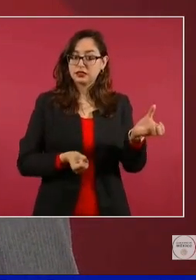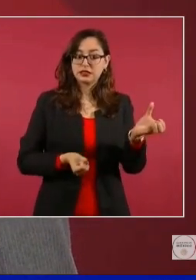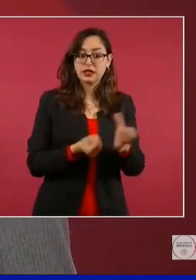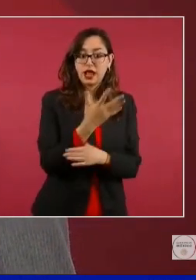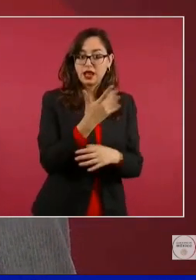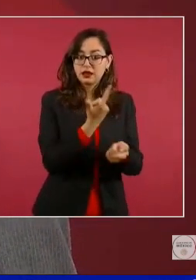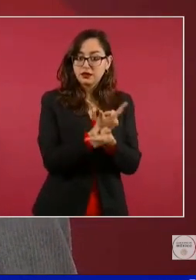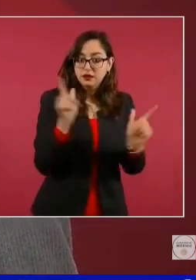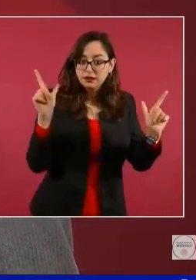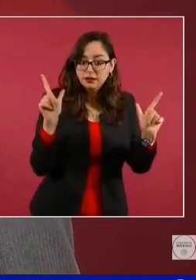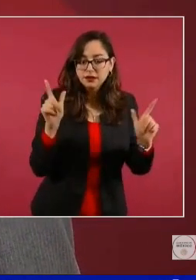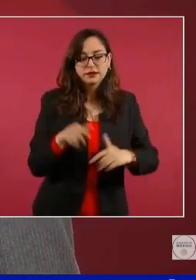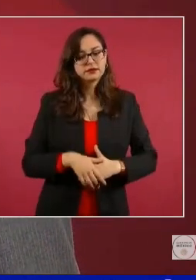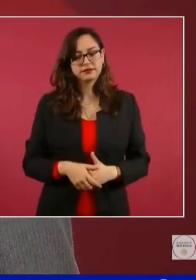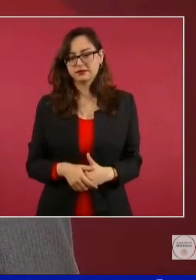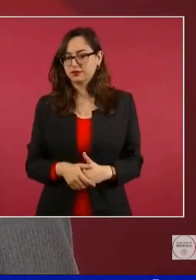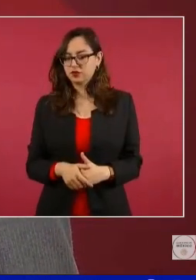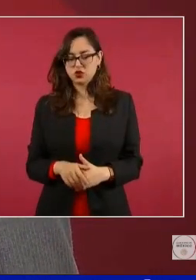el señor